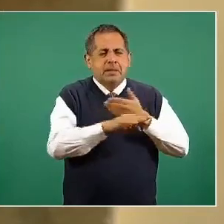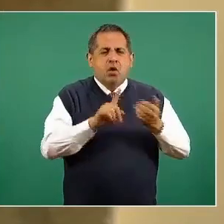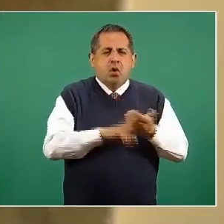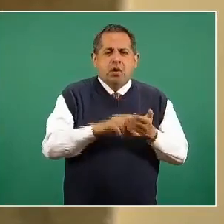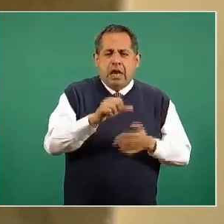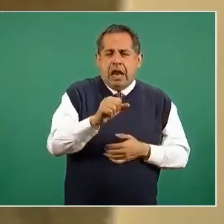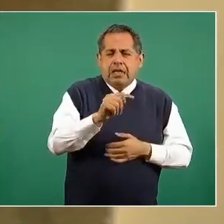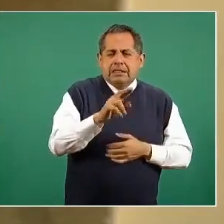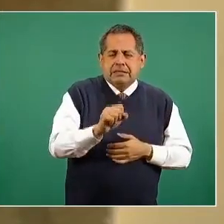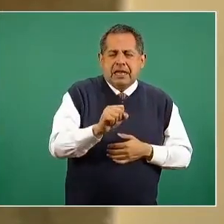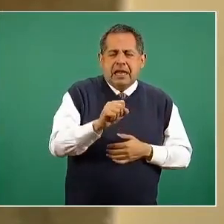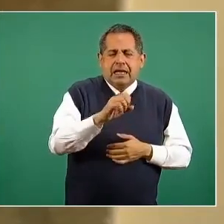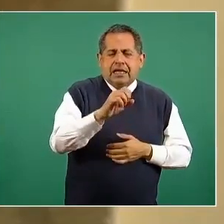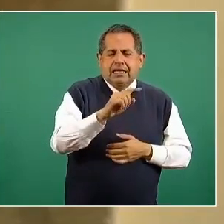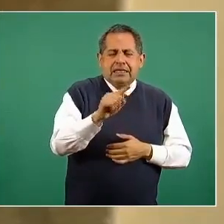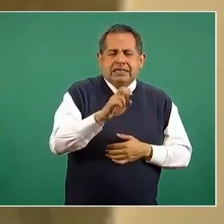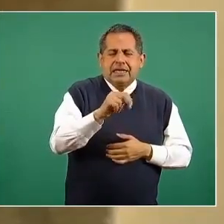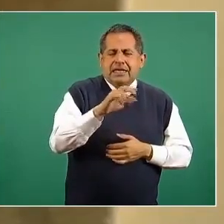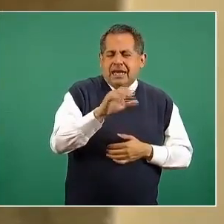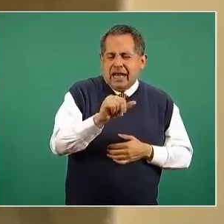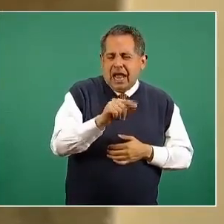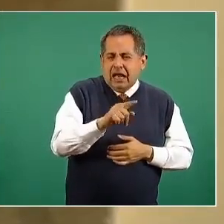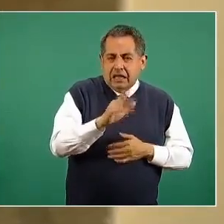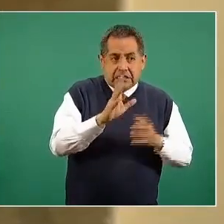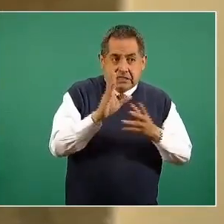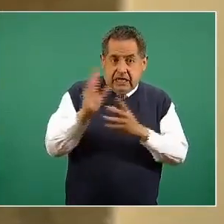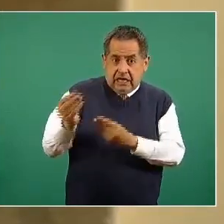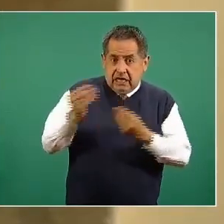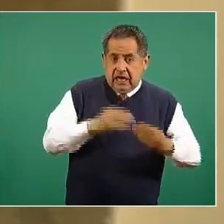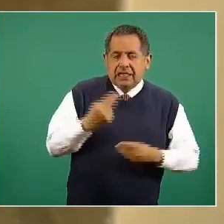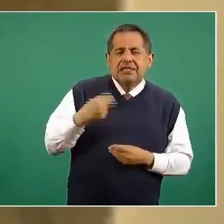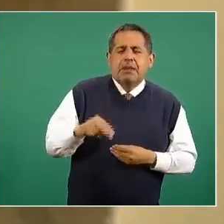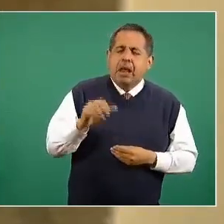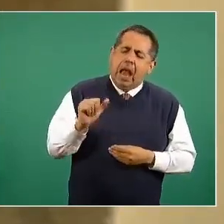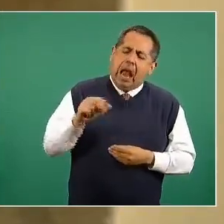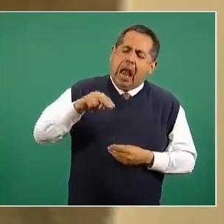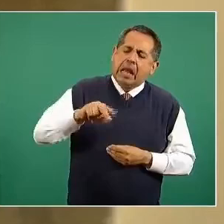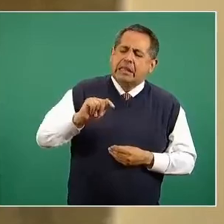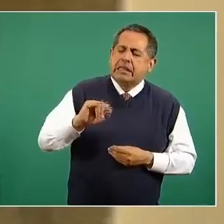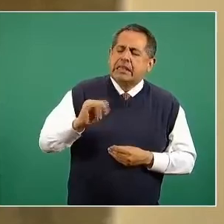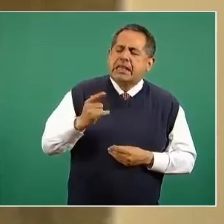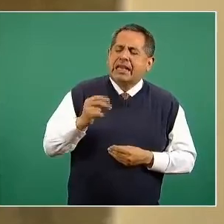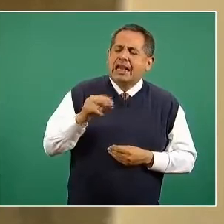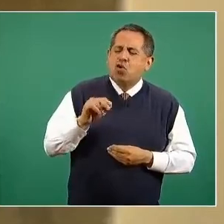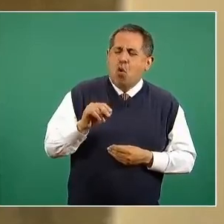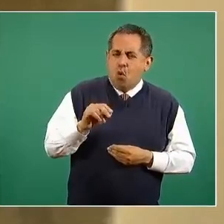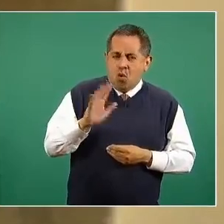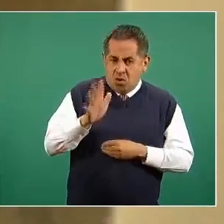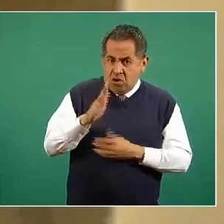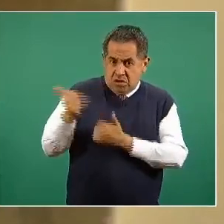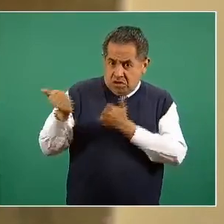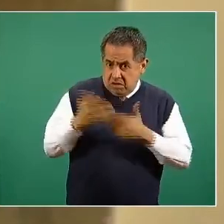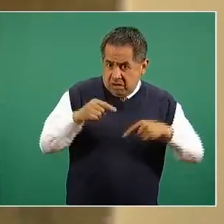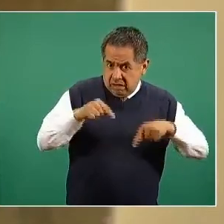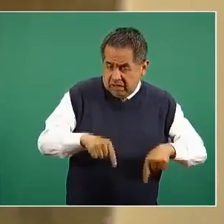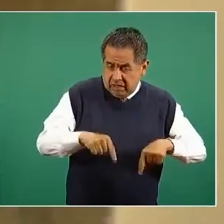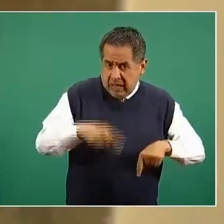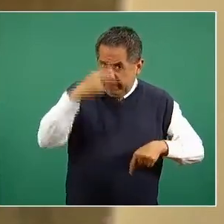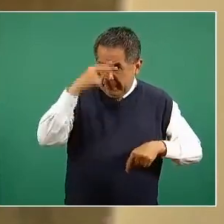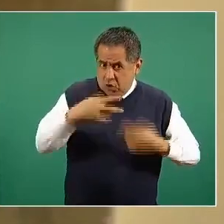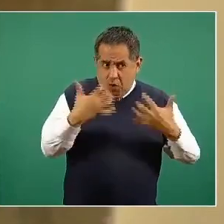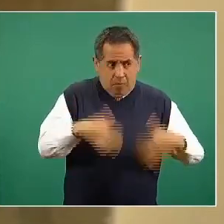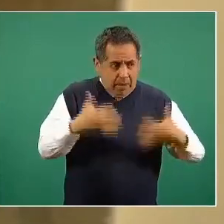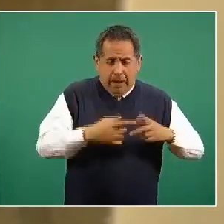ya llegó este antígeno y cuándo empezaría la producción ya de manera formal en